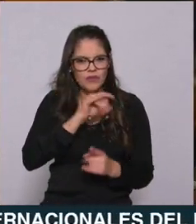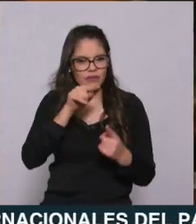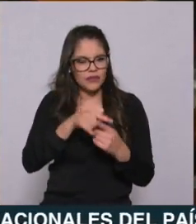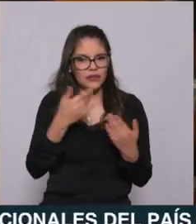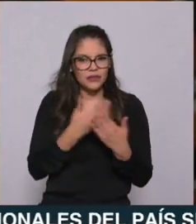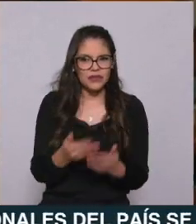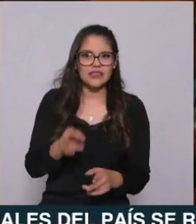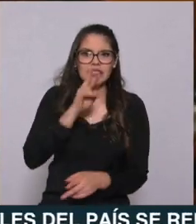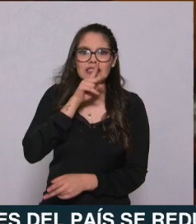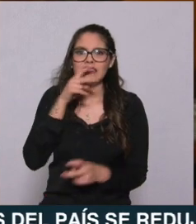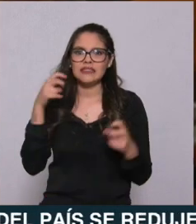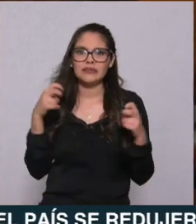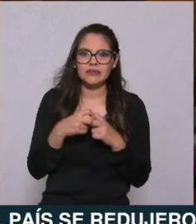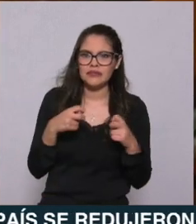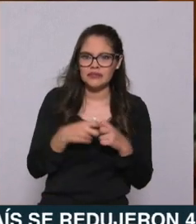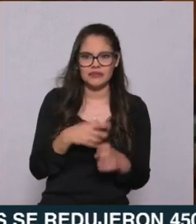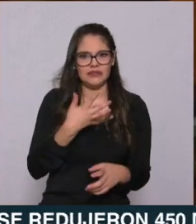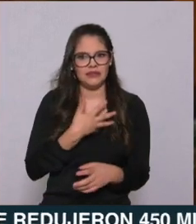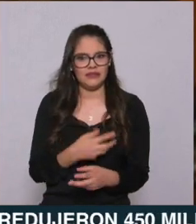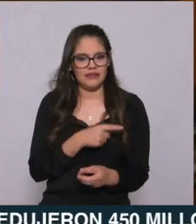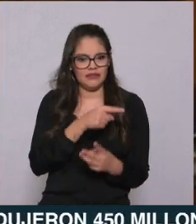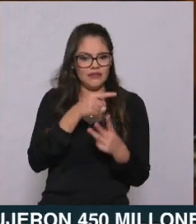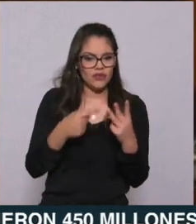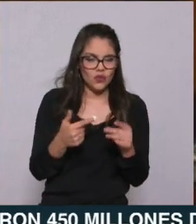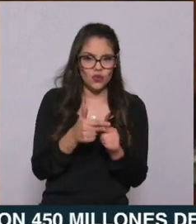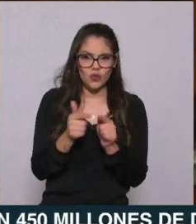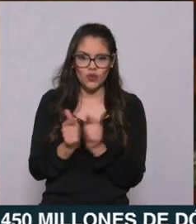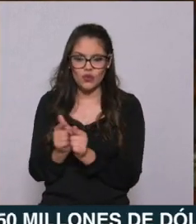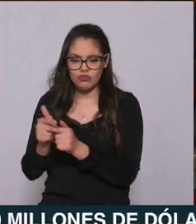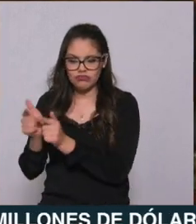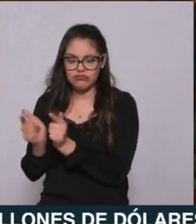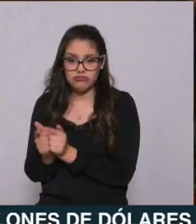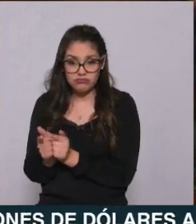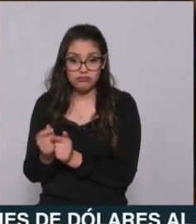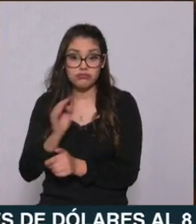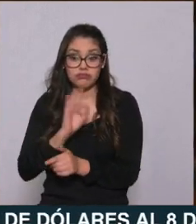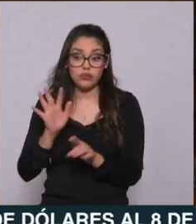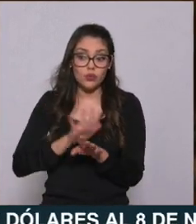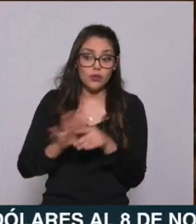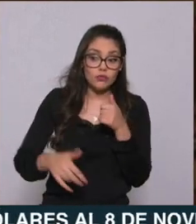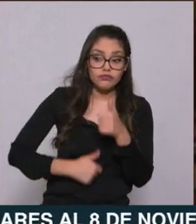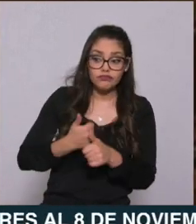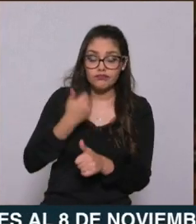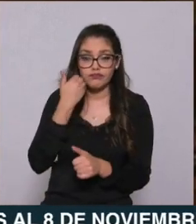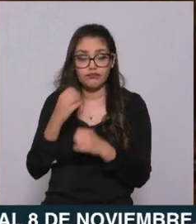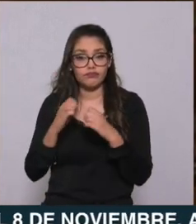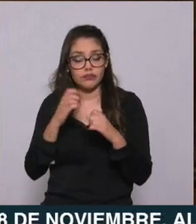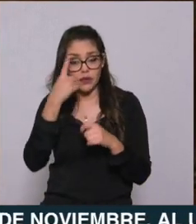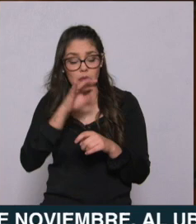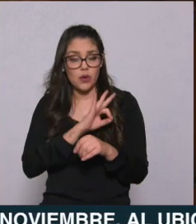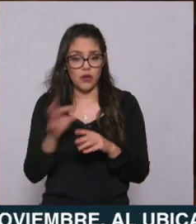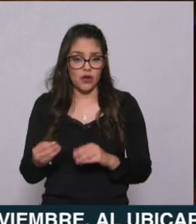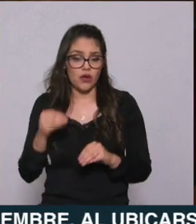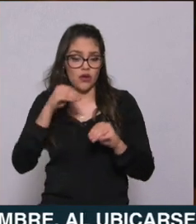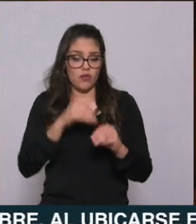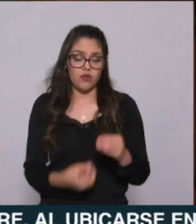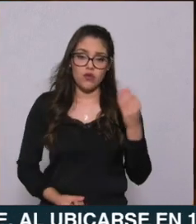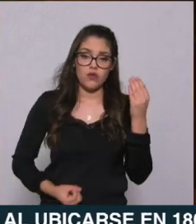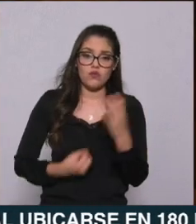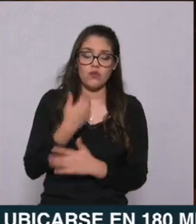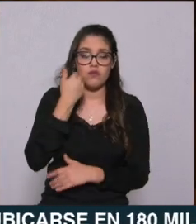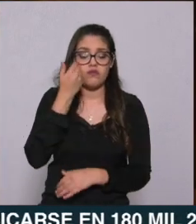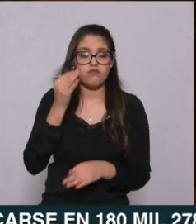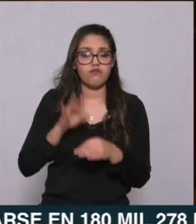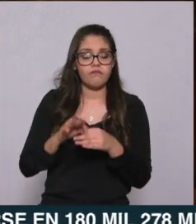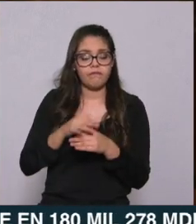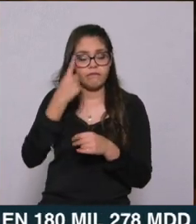crisis. Y estamos viendo, reitero, al menos 3 grupos que se estarán disputando en los siguientes días, insisto, la presidencia en